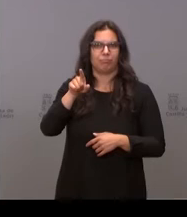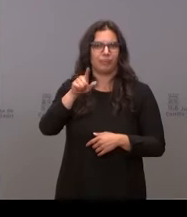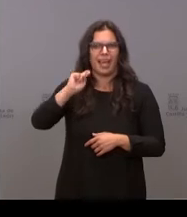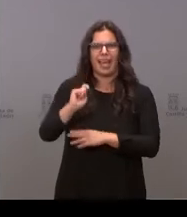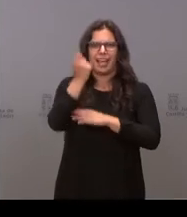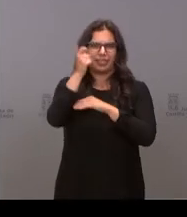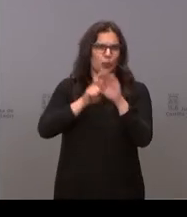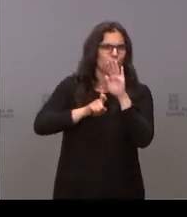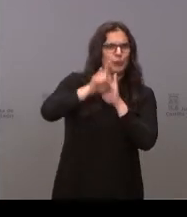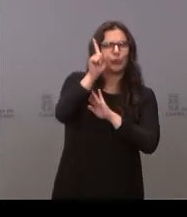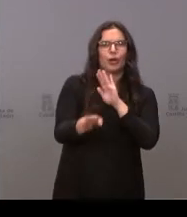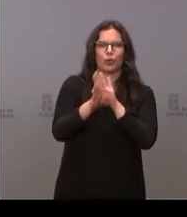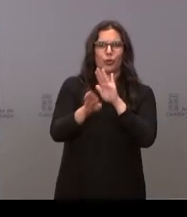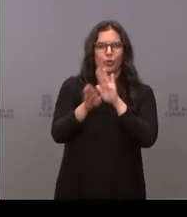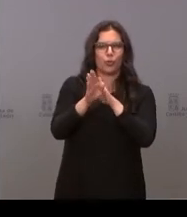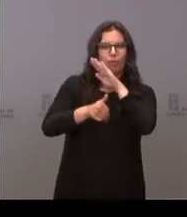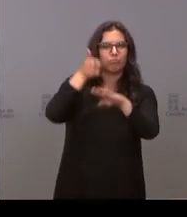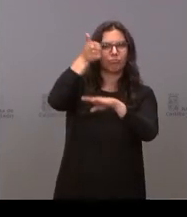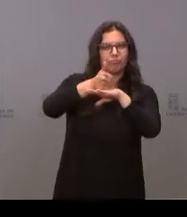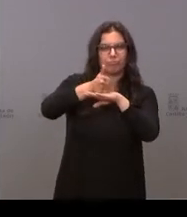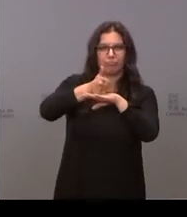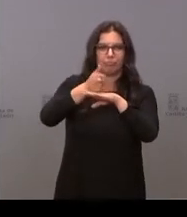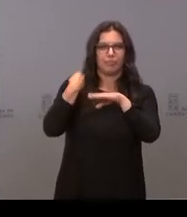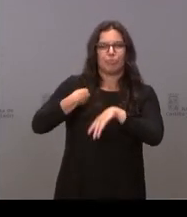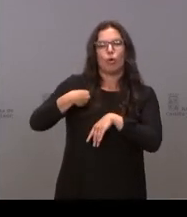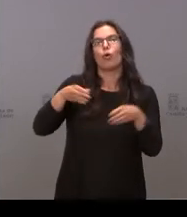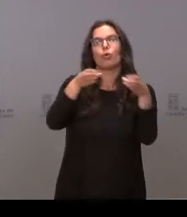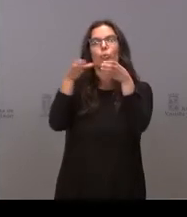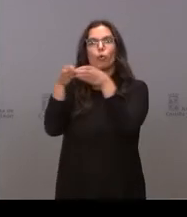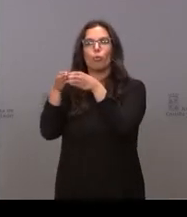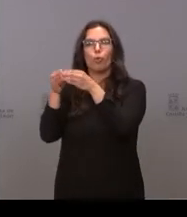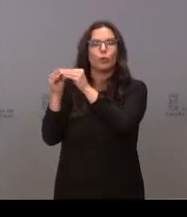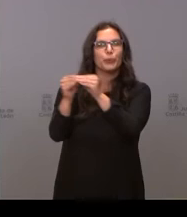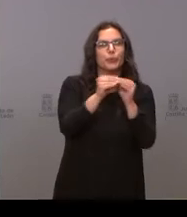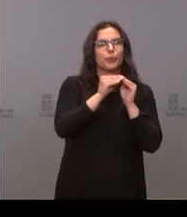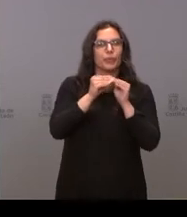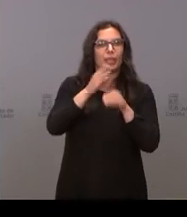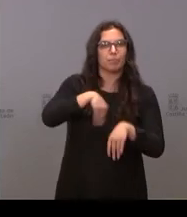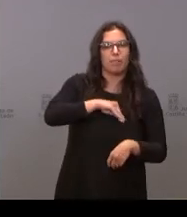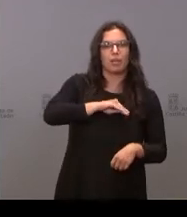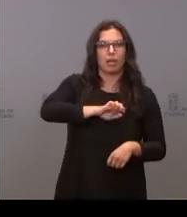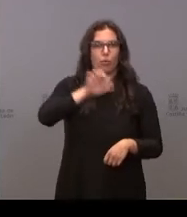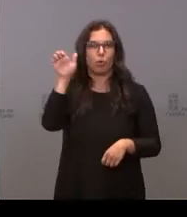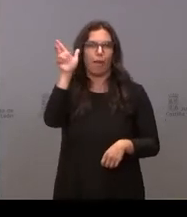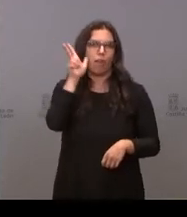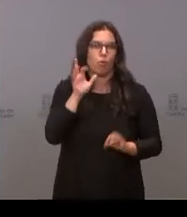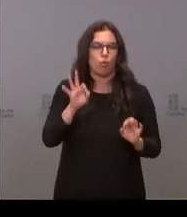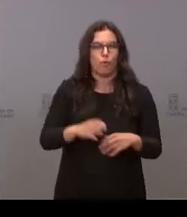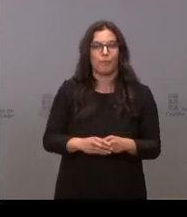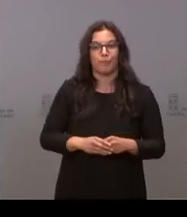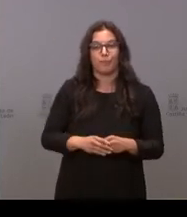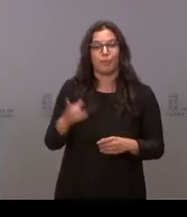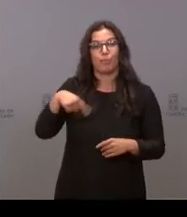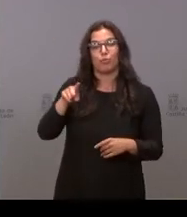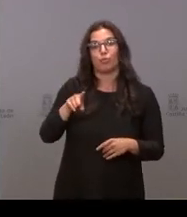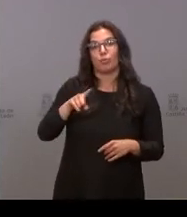lo alto, en la élite del baloncesto español y del baloncesto europeo. Estáis entre los elegidos